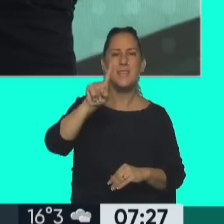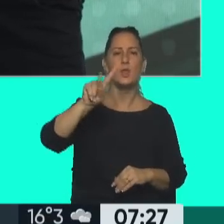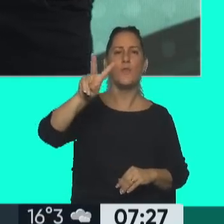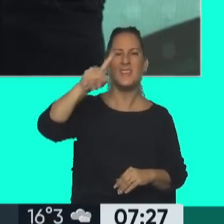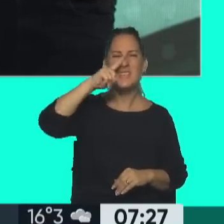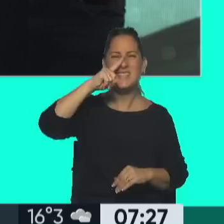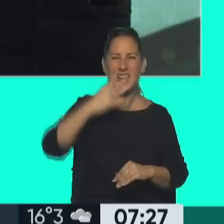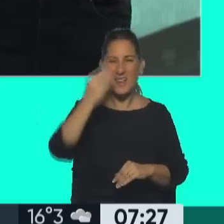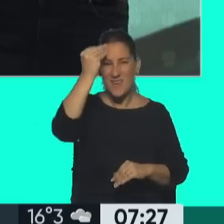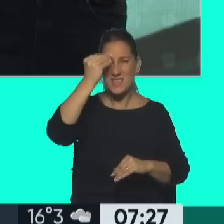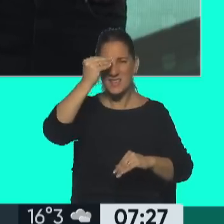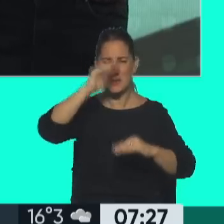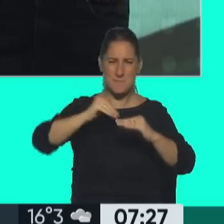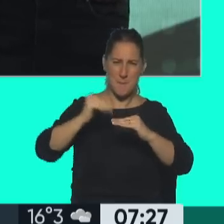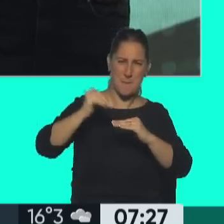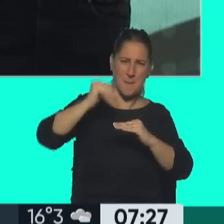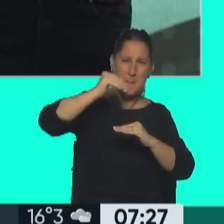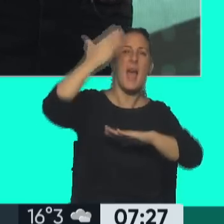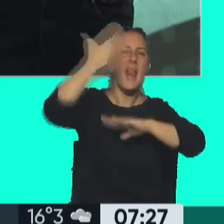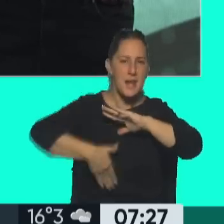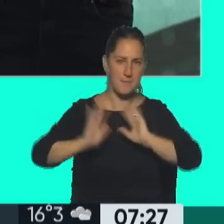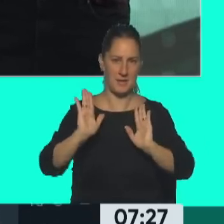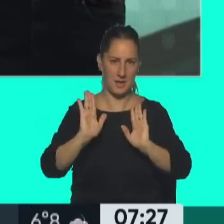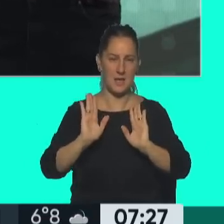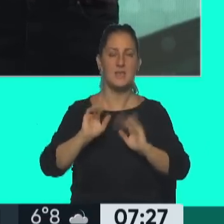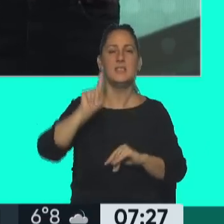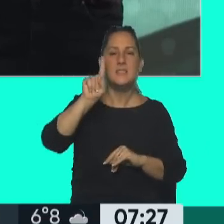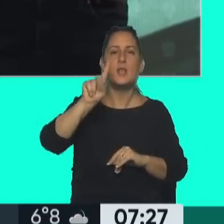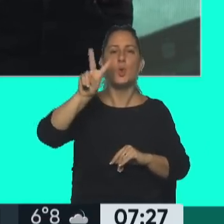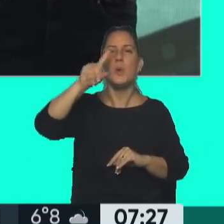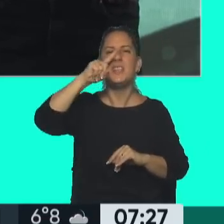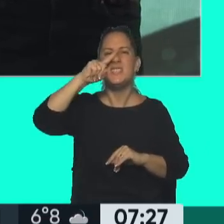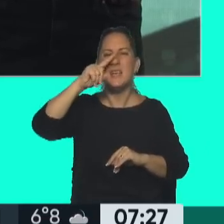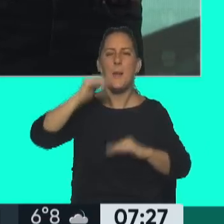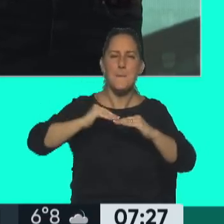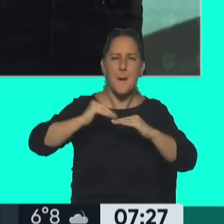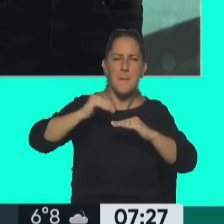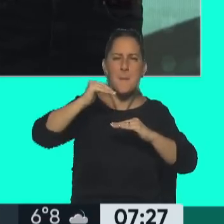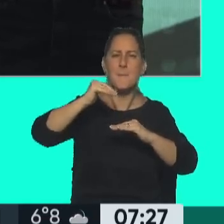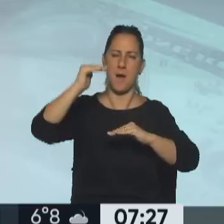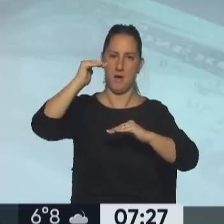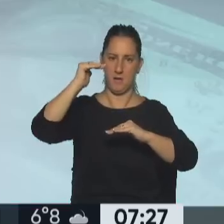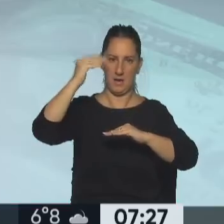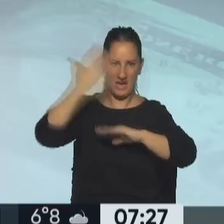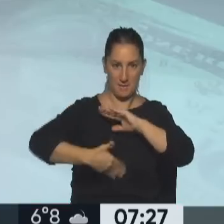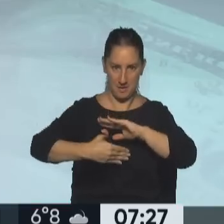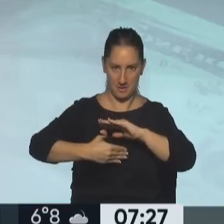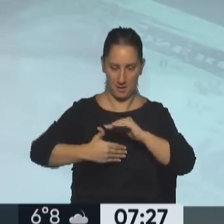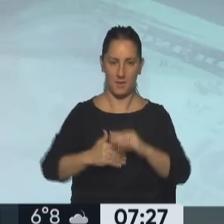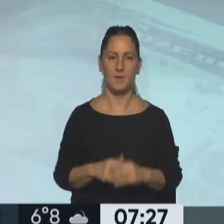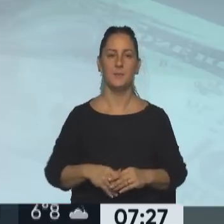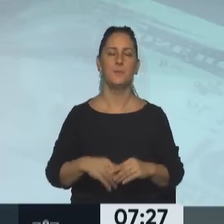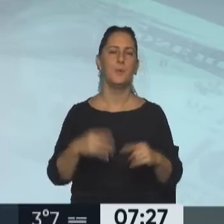el límite que la Argentina tenía para endeudarse con el fondo. ¿cuánto? 127 veces más. Bueno, tuvo un solo objetivo, ¿no?